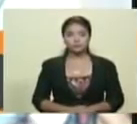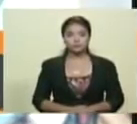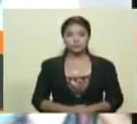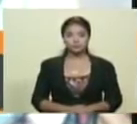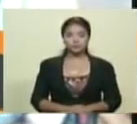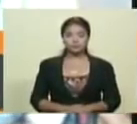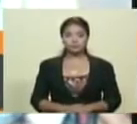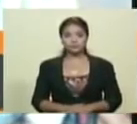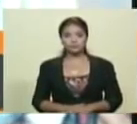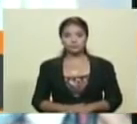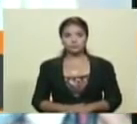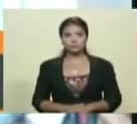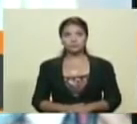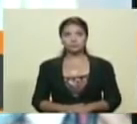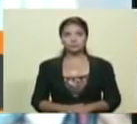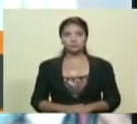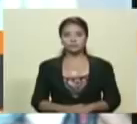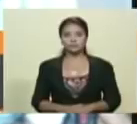Aló.